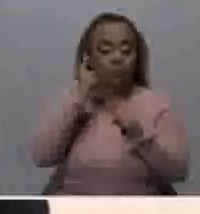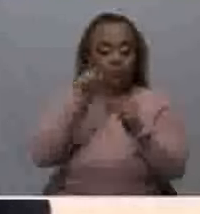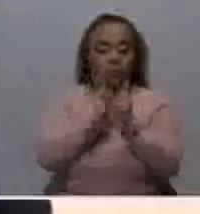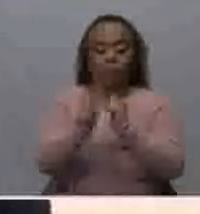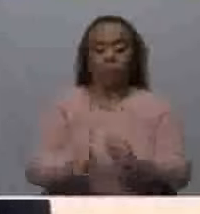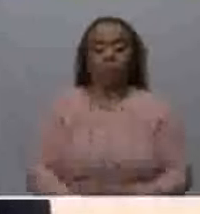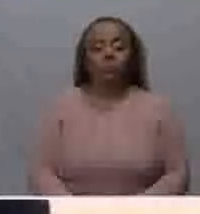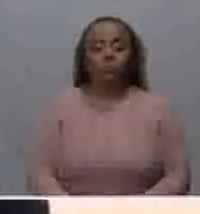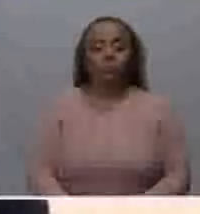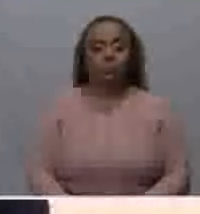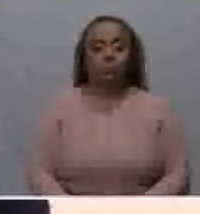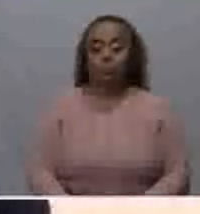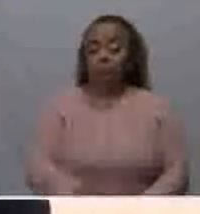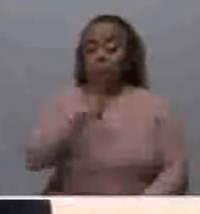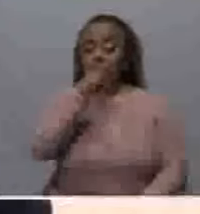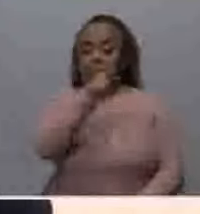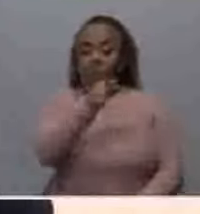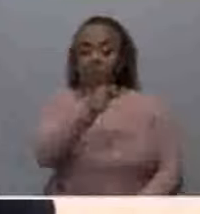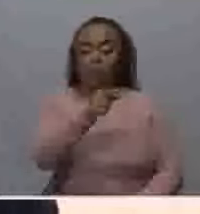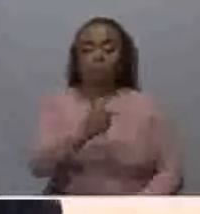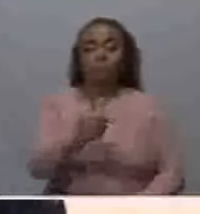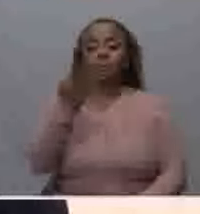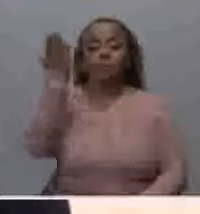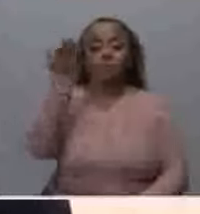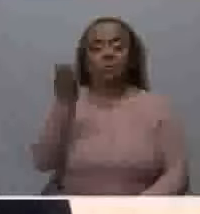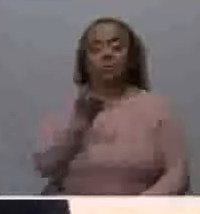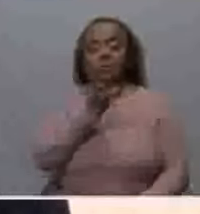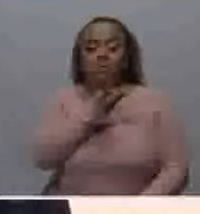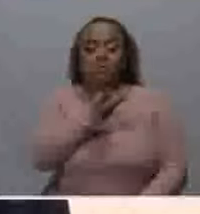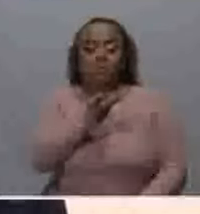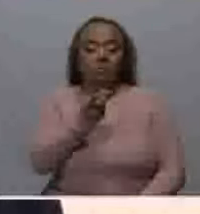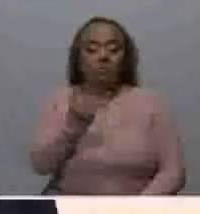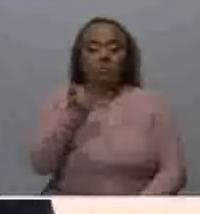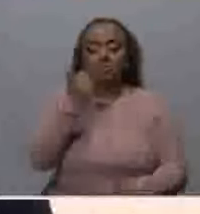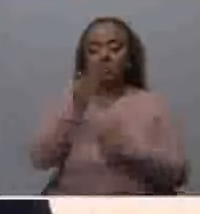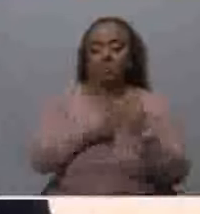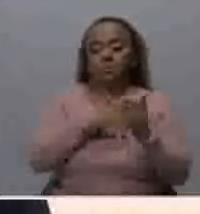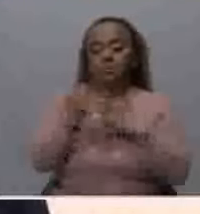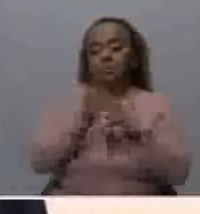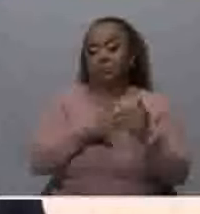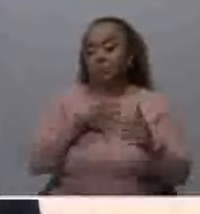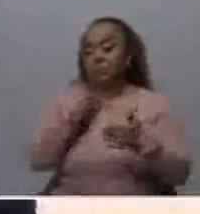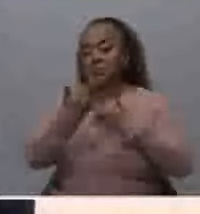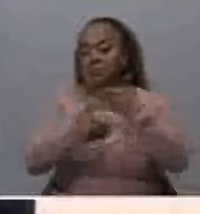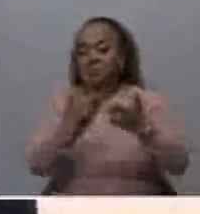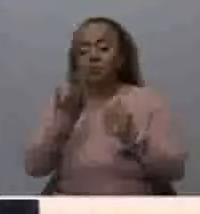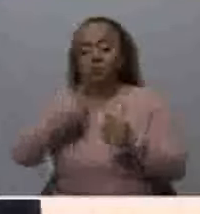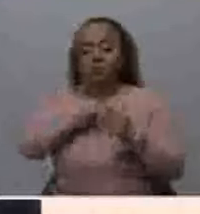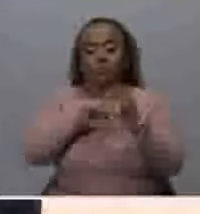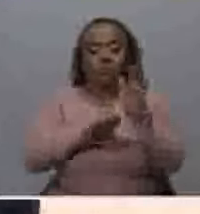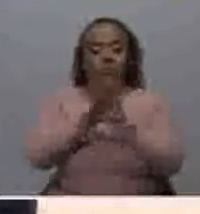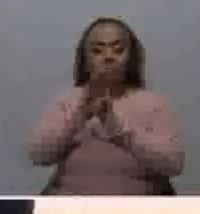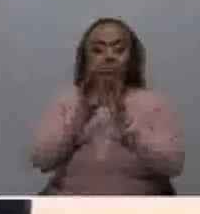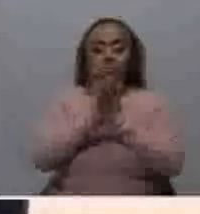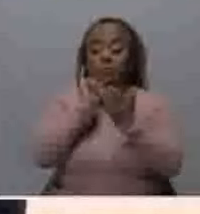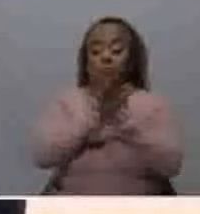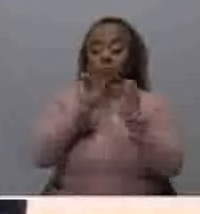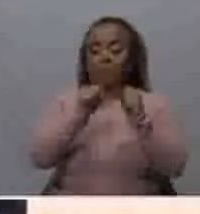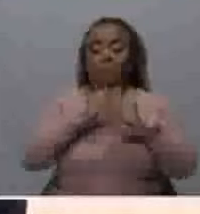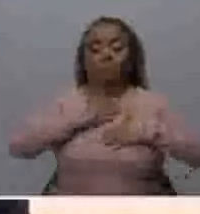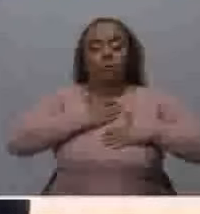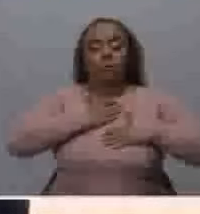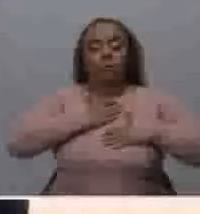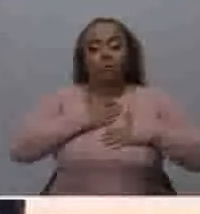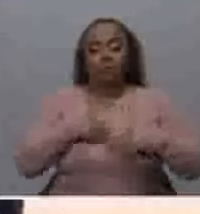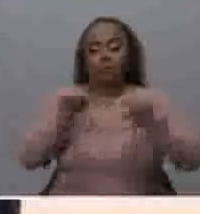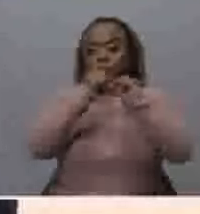clasificar. Si usted da un discurso muy livianito, que pase lo que pase, entiendan que estamos en crecimiento, eso puede relajar hasta el mismo